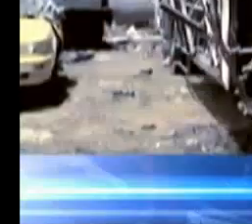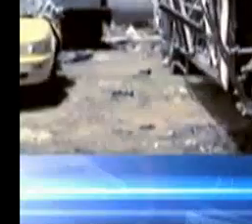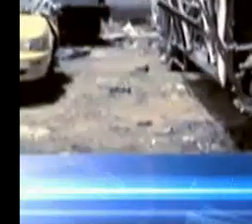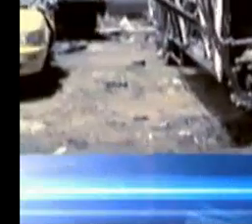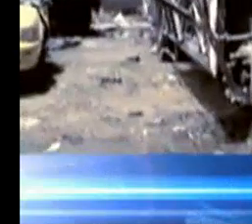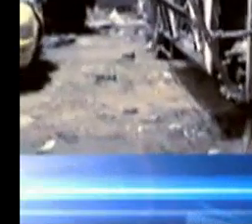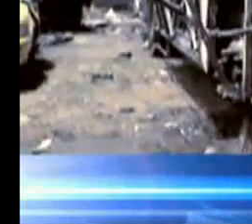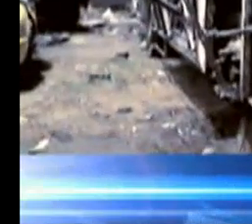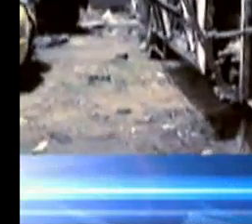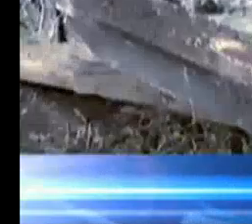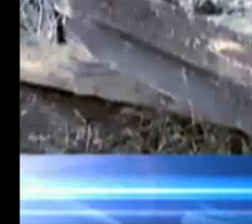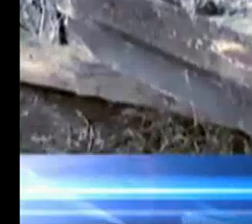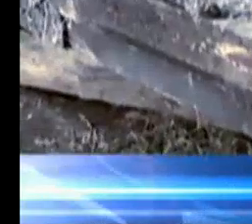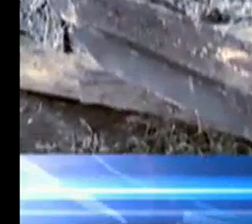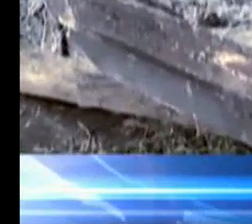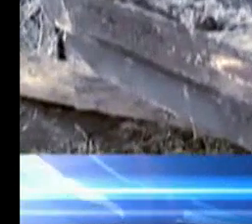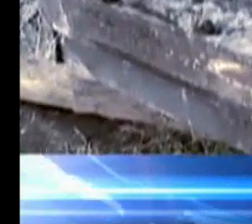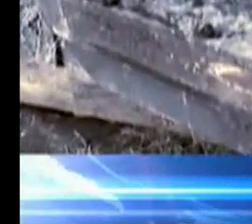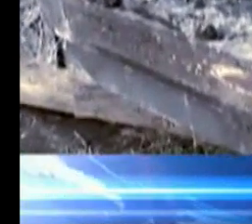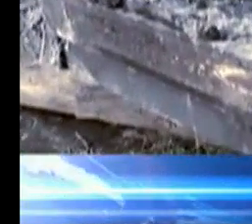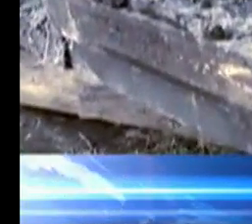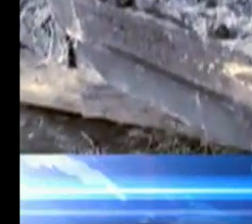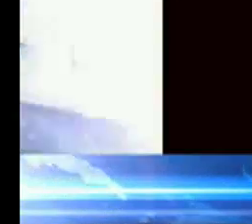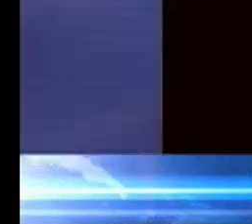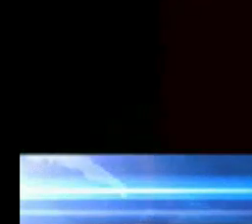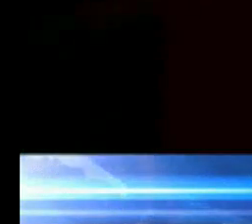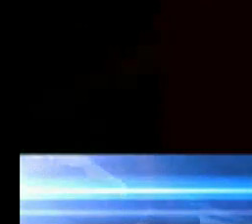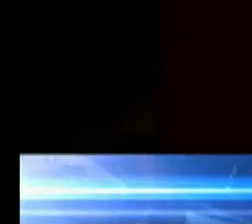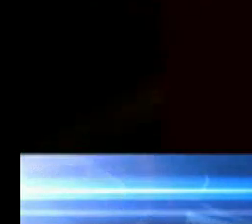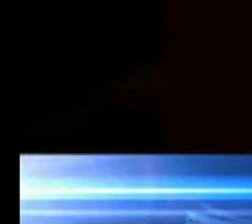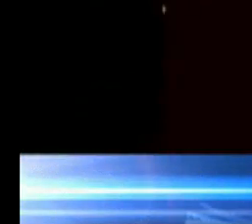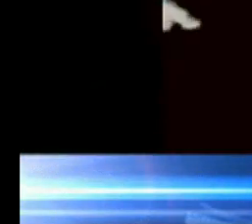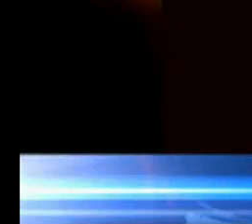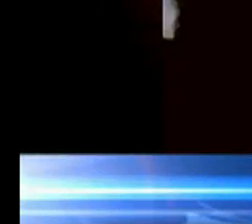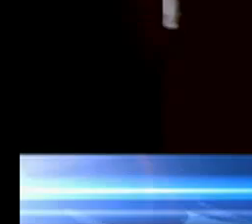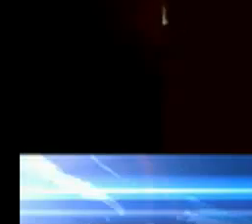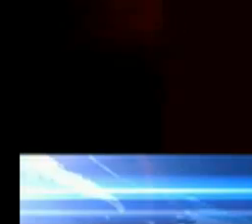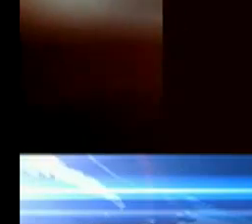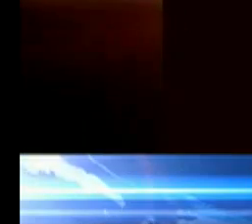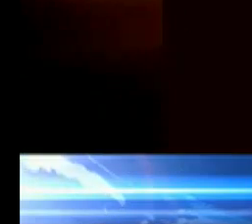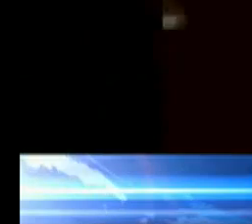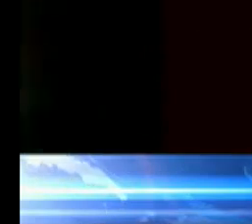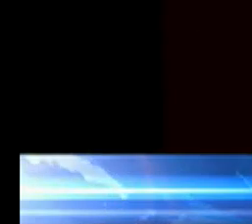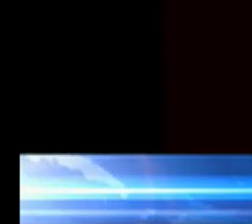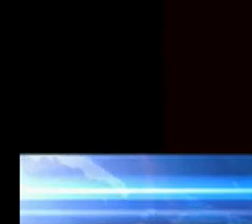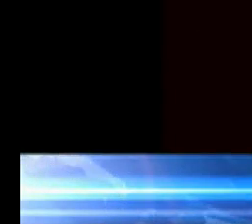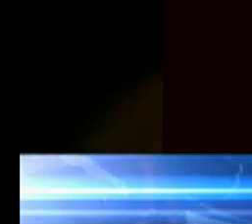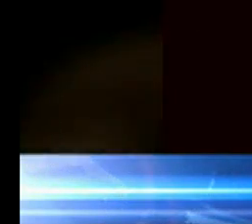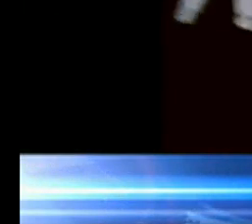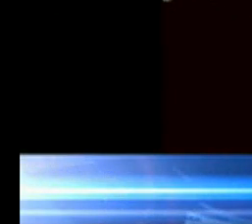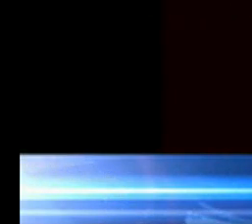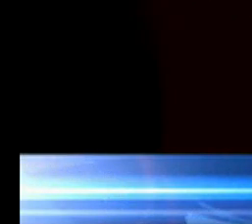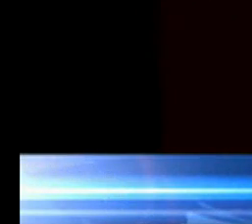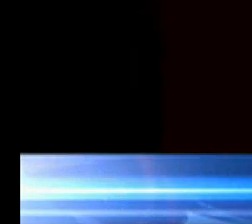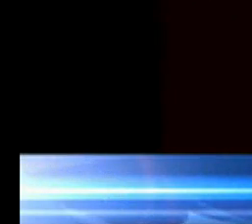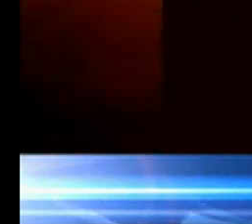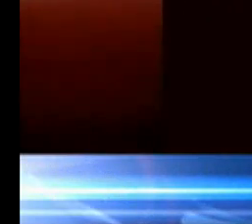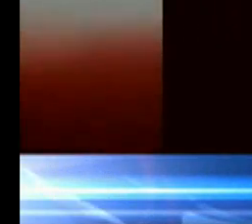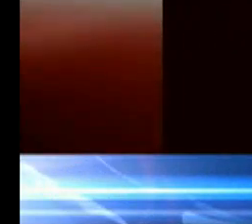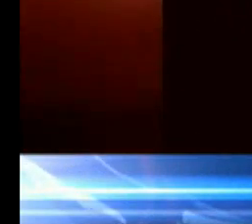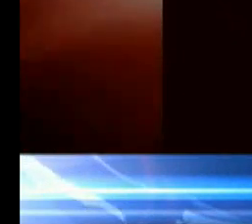Bus se incendió en la vía Loa Santo Domingo. Afortunadamente, todos los pasajeros lograron salir del